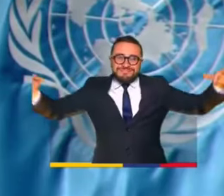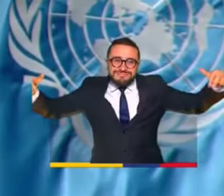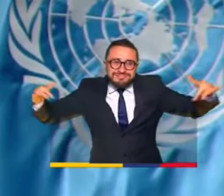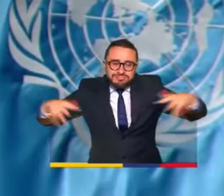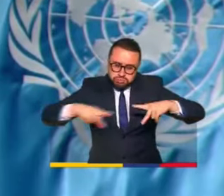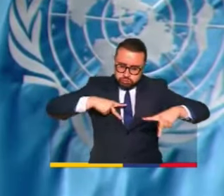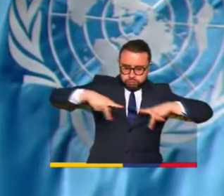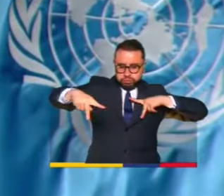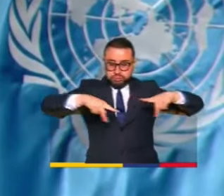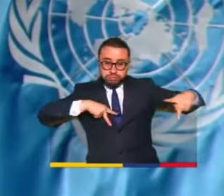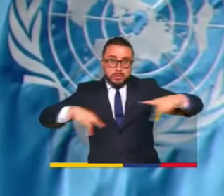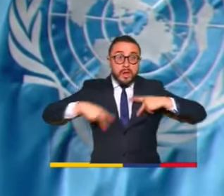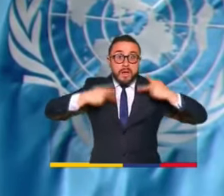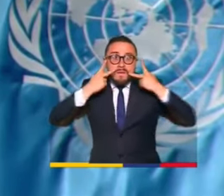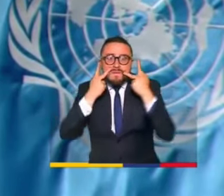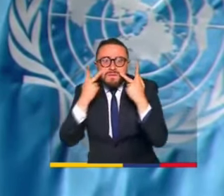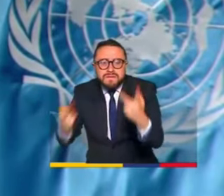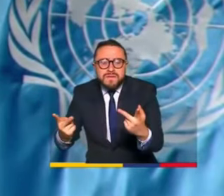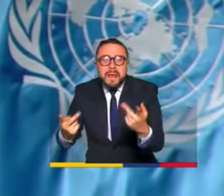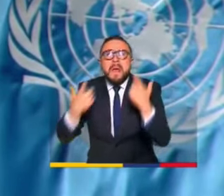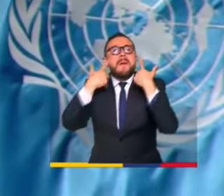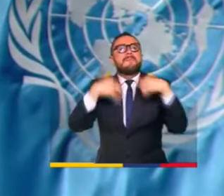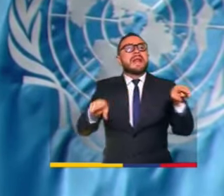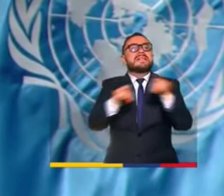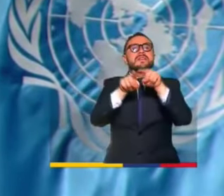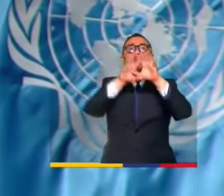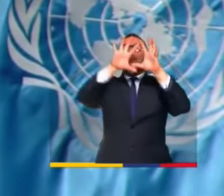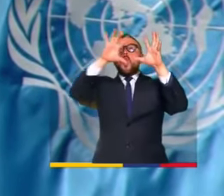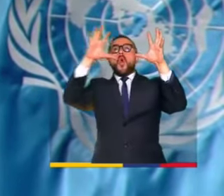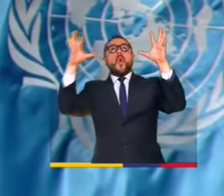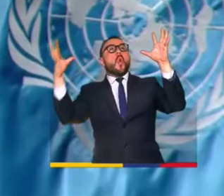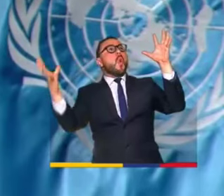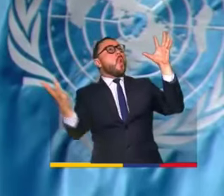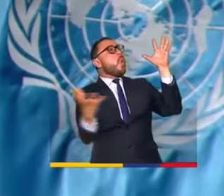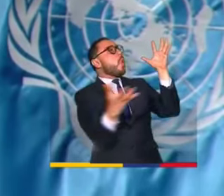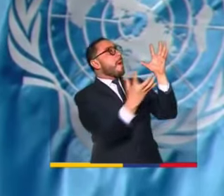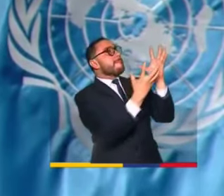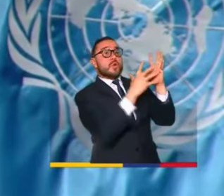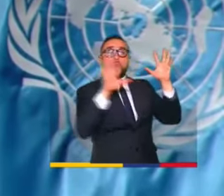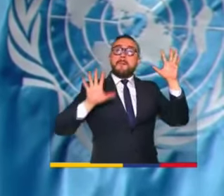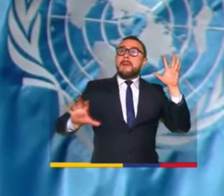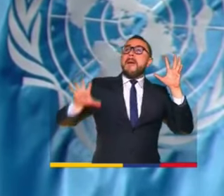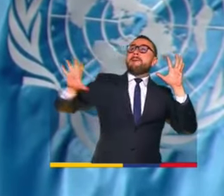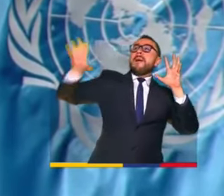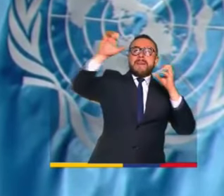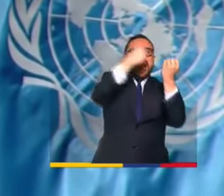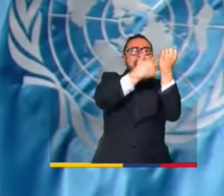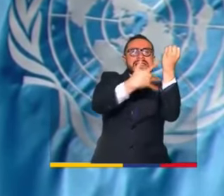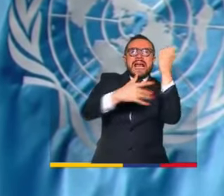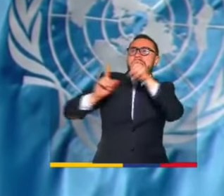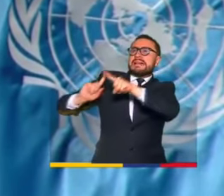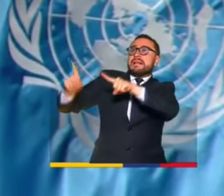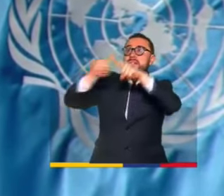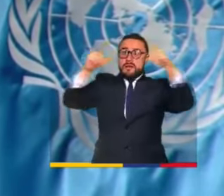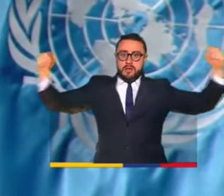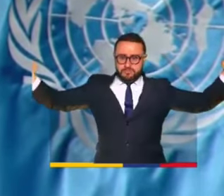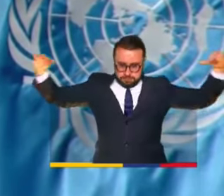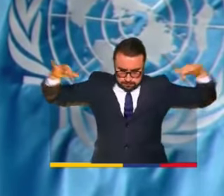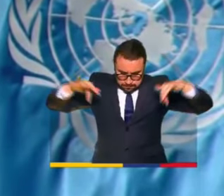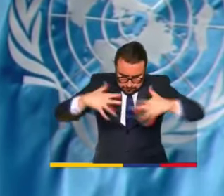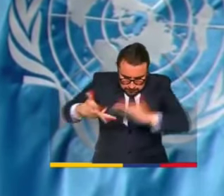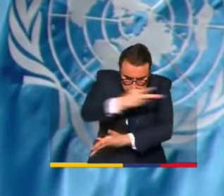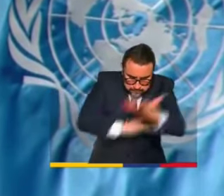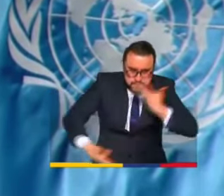Casi toda la sangre del mundo corre por el corazón del mundo en estas tierras que llamamos Colombia.